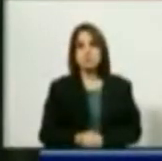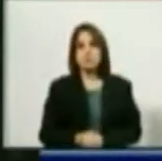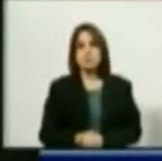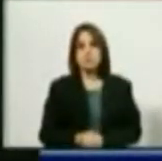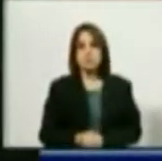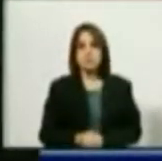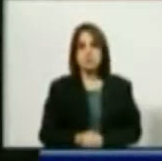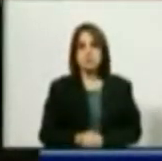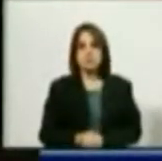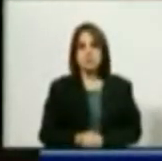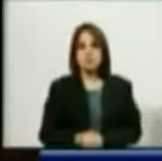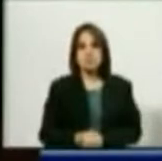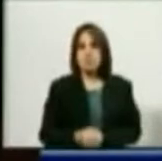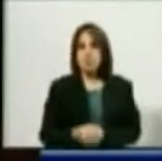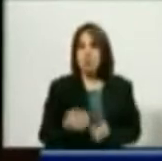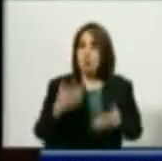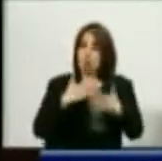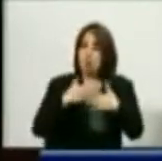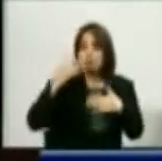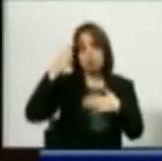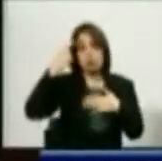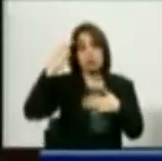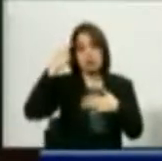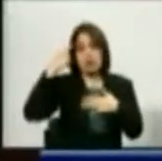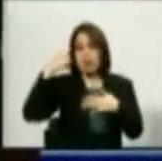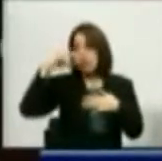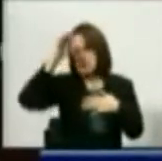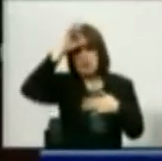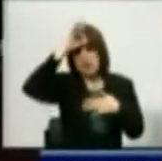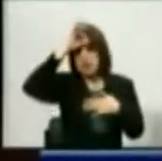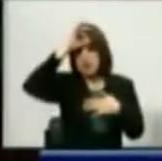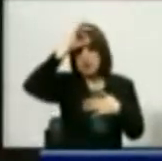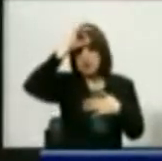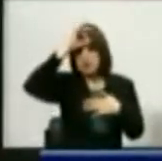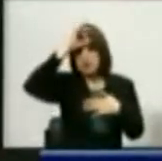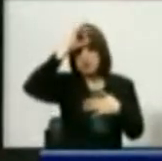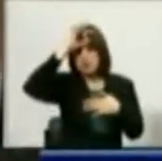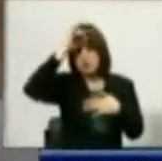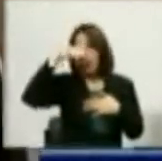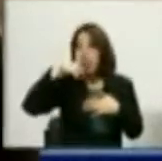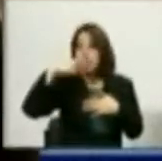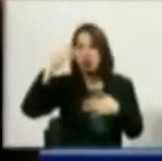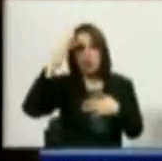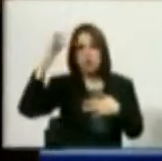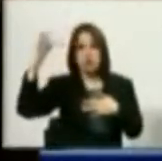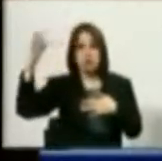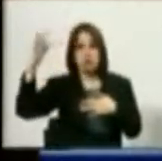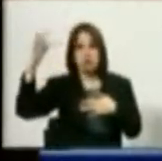Yo solo sé que no sé nada dijo aquel gran filósofo